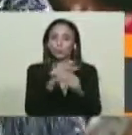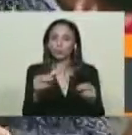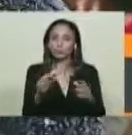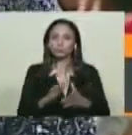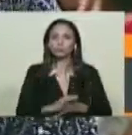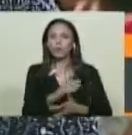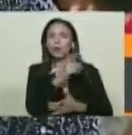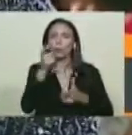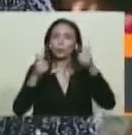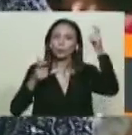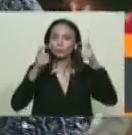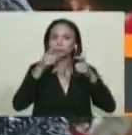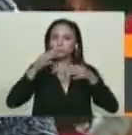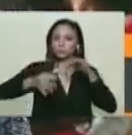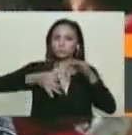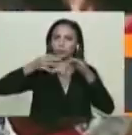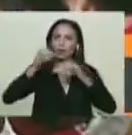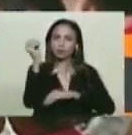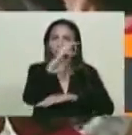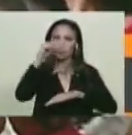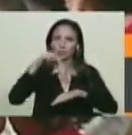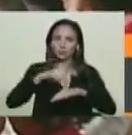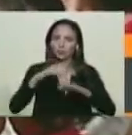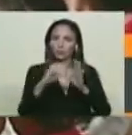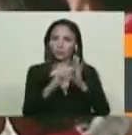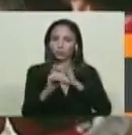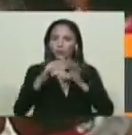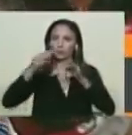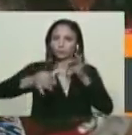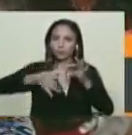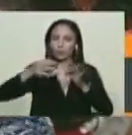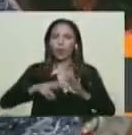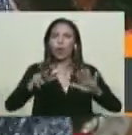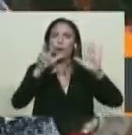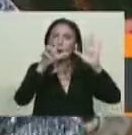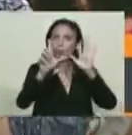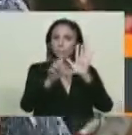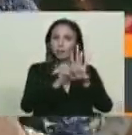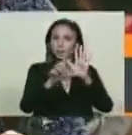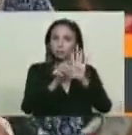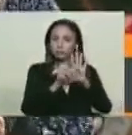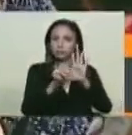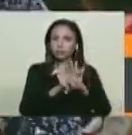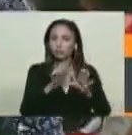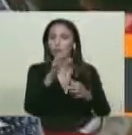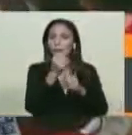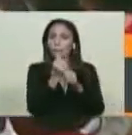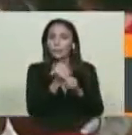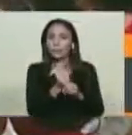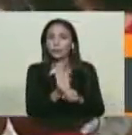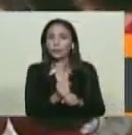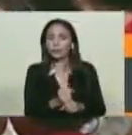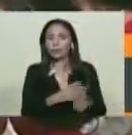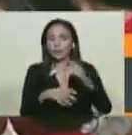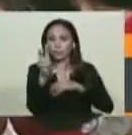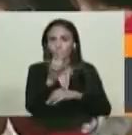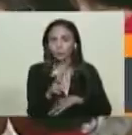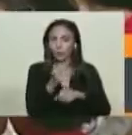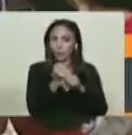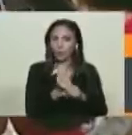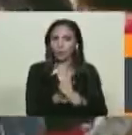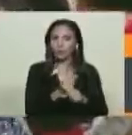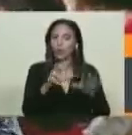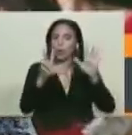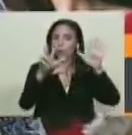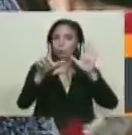el presidente aportó ante la Asamblea Nacional Constituyente las 8 leyes, las más esperadas por el pueblo venezolano, todo el mundo